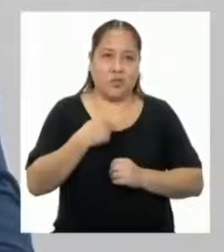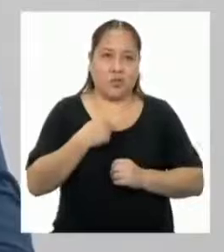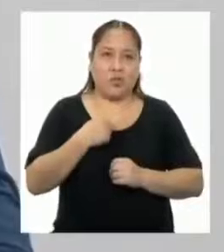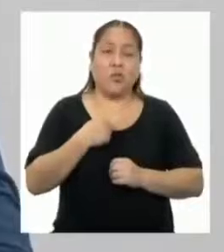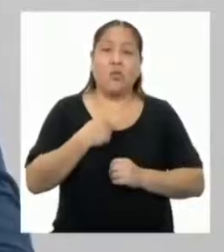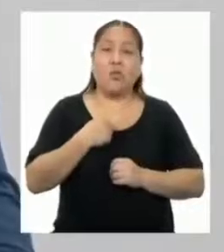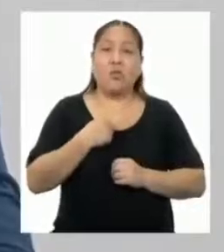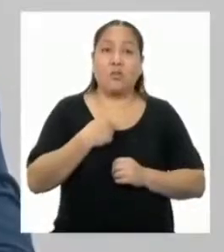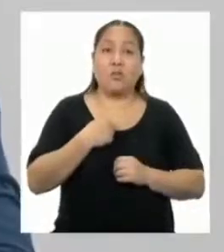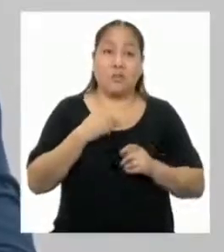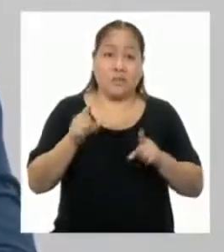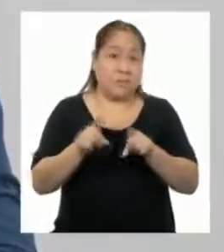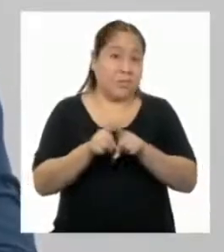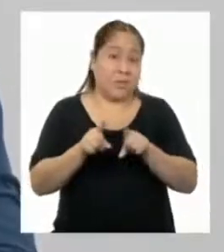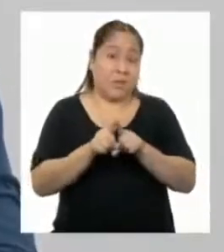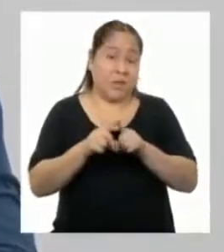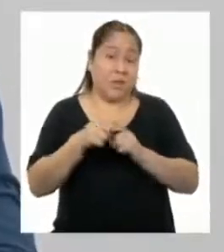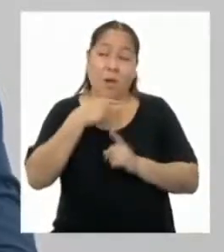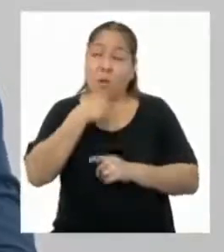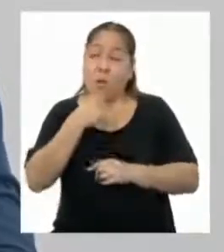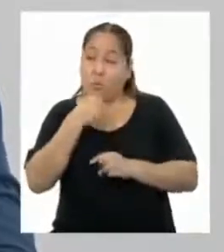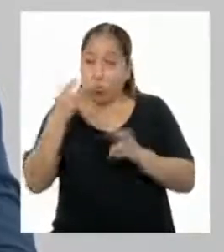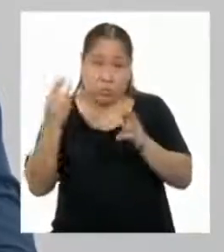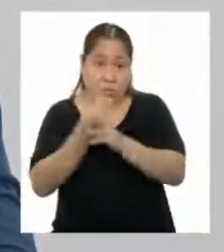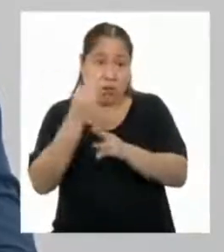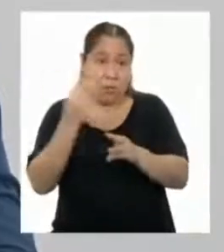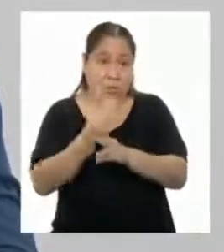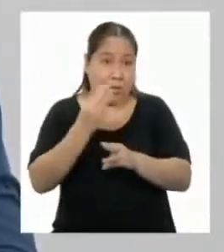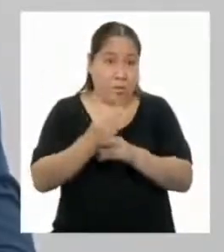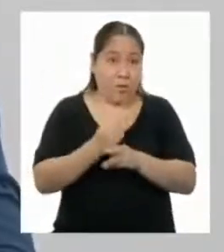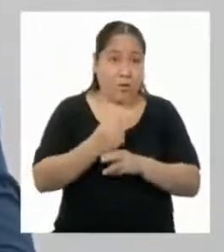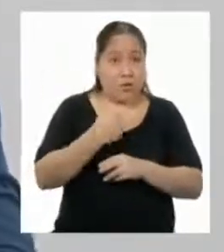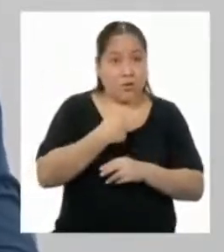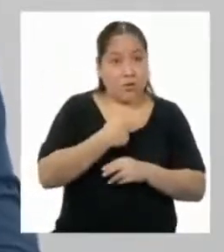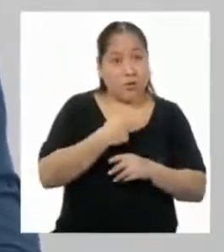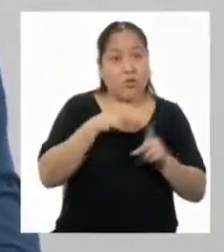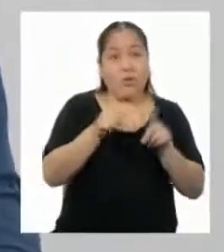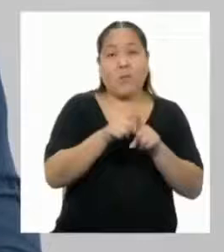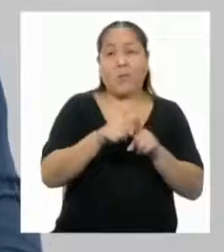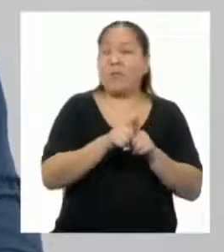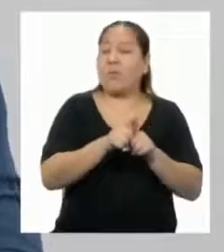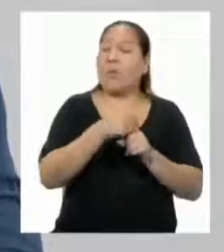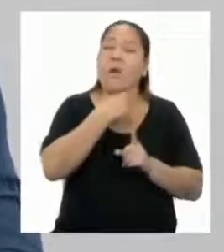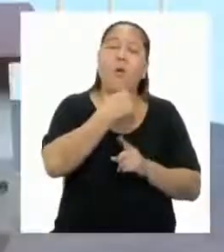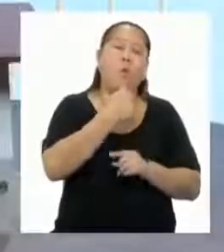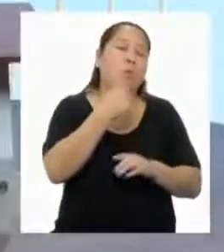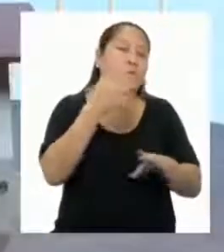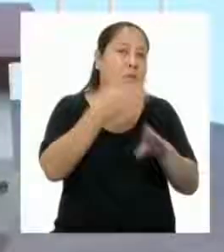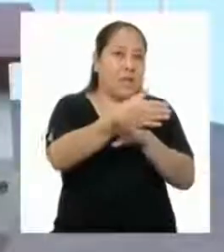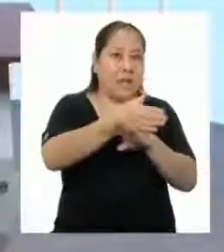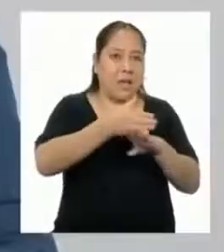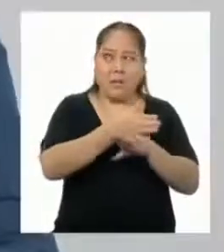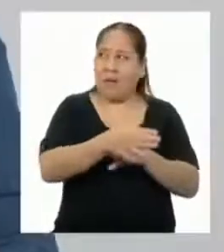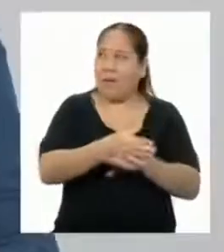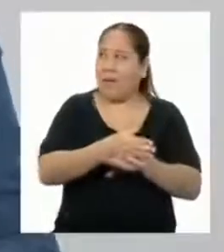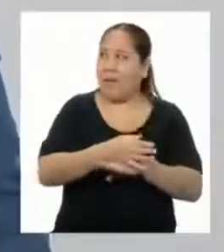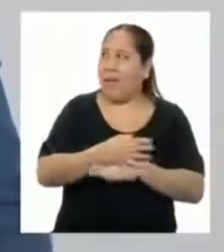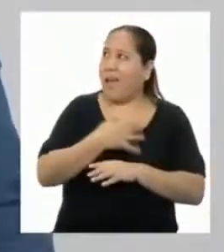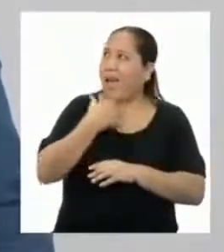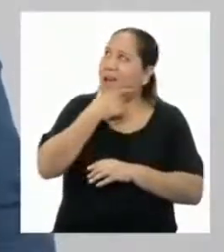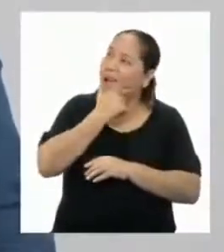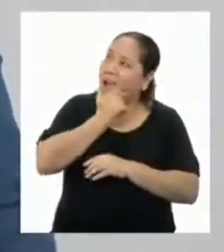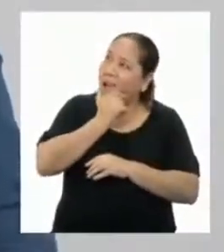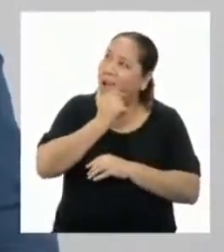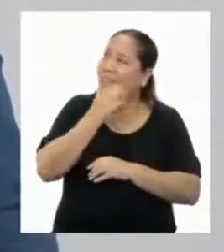ser una aficionada de las matemáticas, también soy amante de la carpintería. ¡Anda!